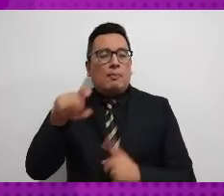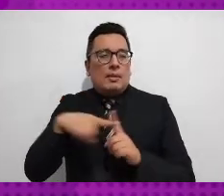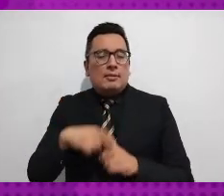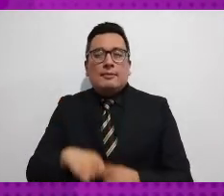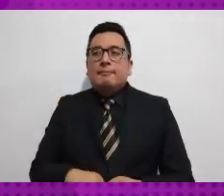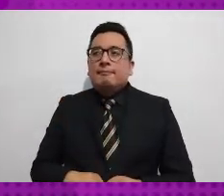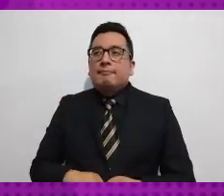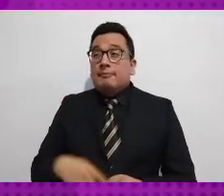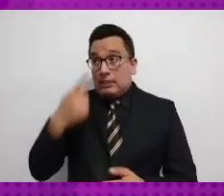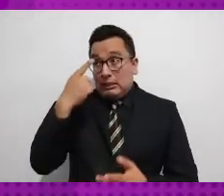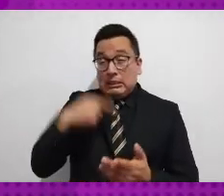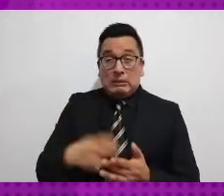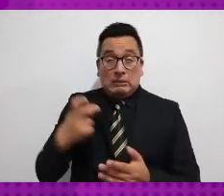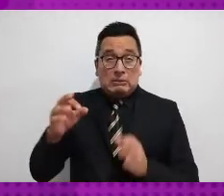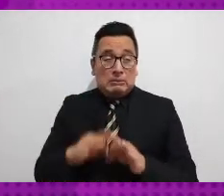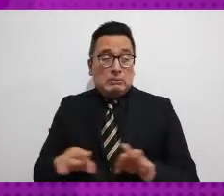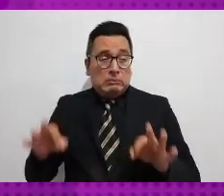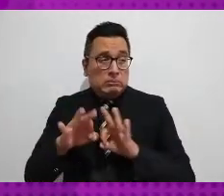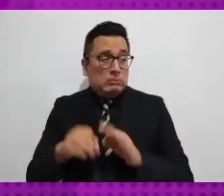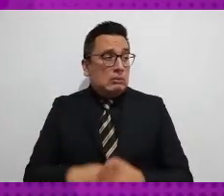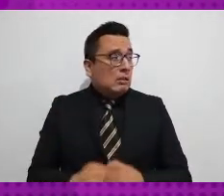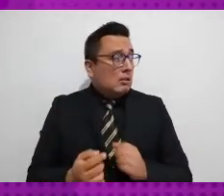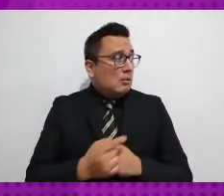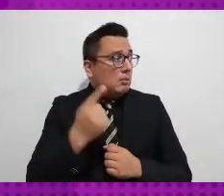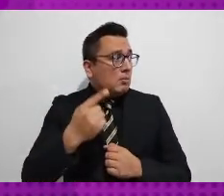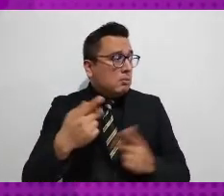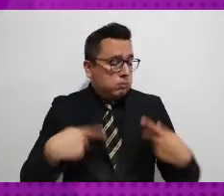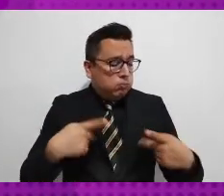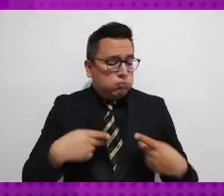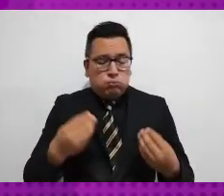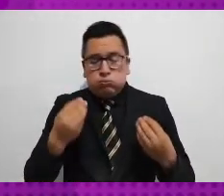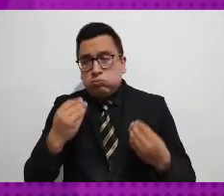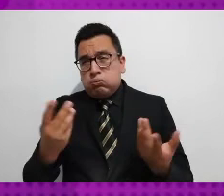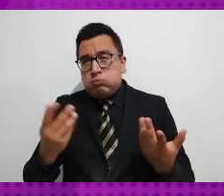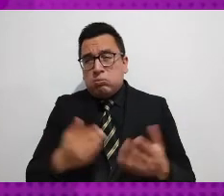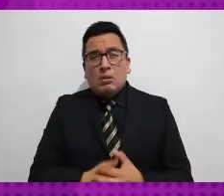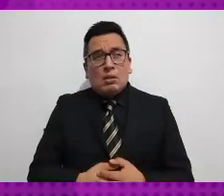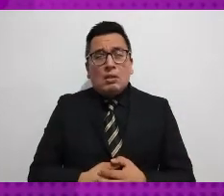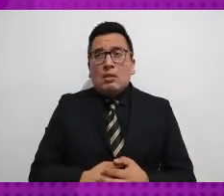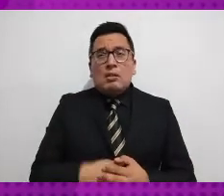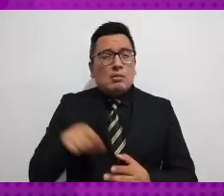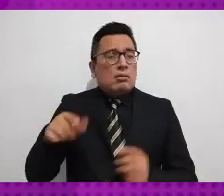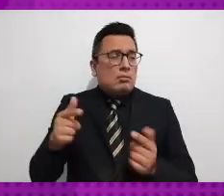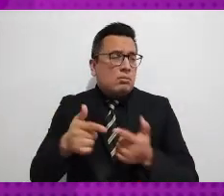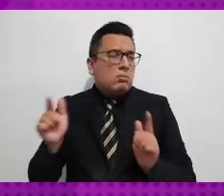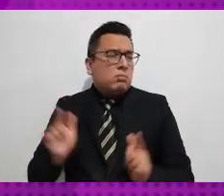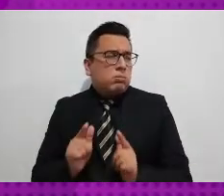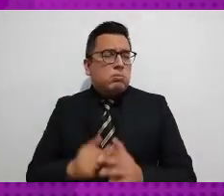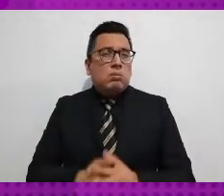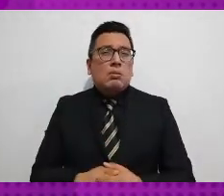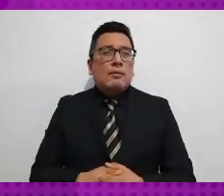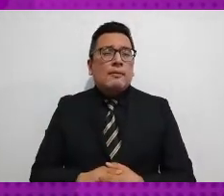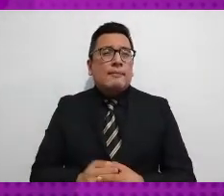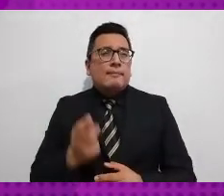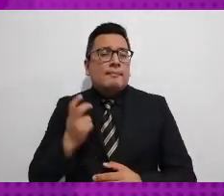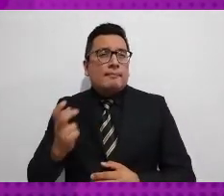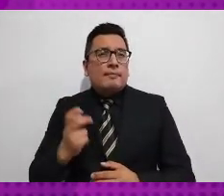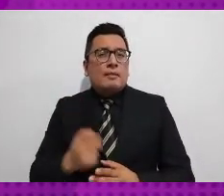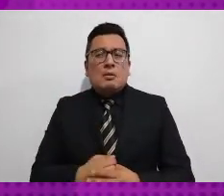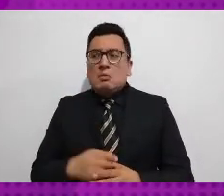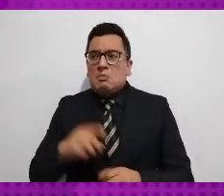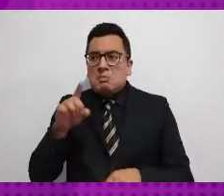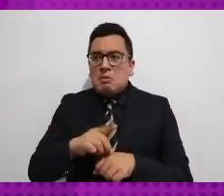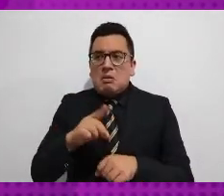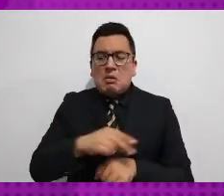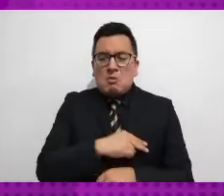es importante de manera global porque hay muchas personas en esta comunidad que forman parte del día a día, que son